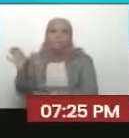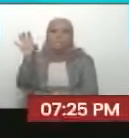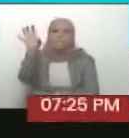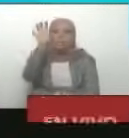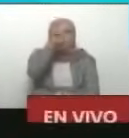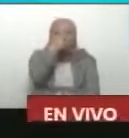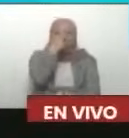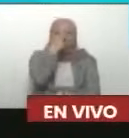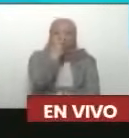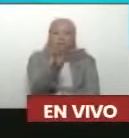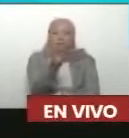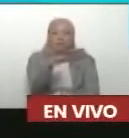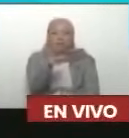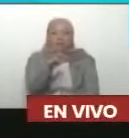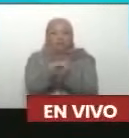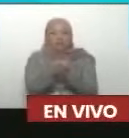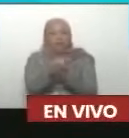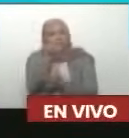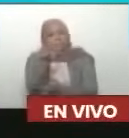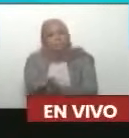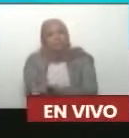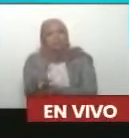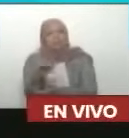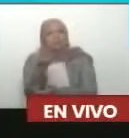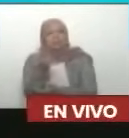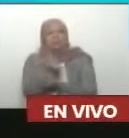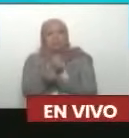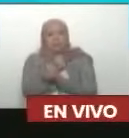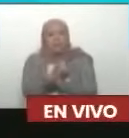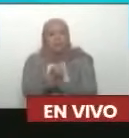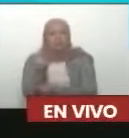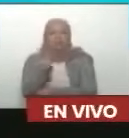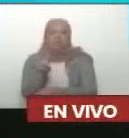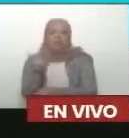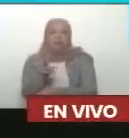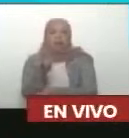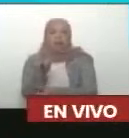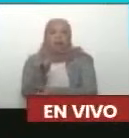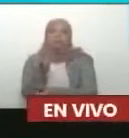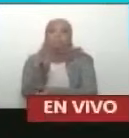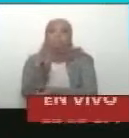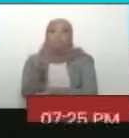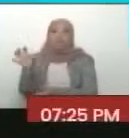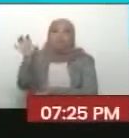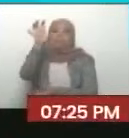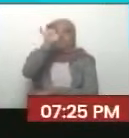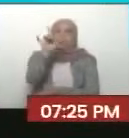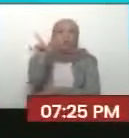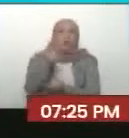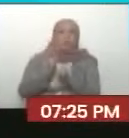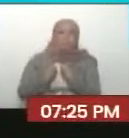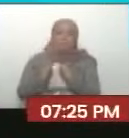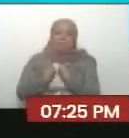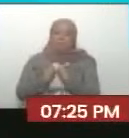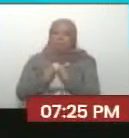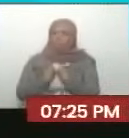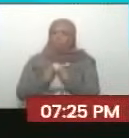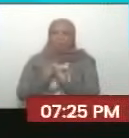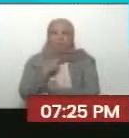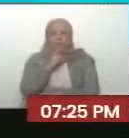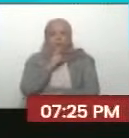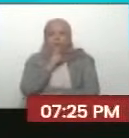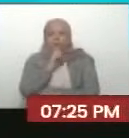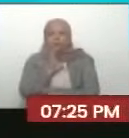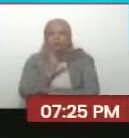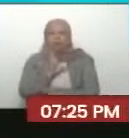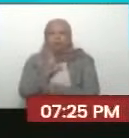fuerte el cambio, es la candidez con que nosotros nos tratamos. Es una de las cosas inclusive que nuestros migrantes, amados